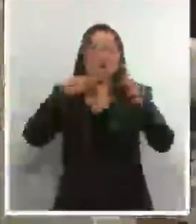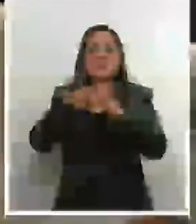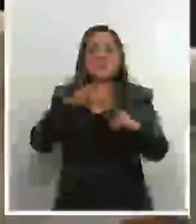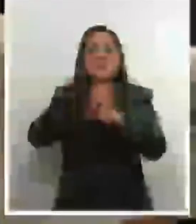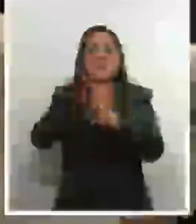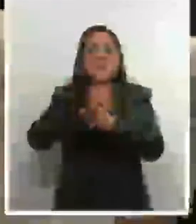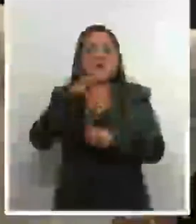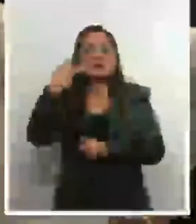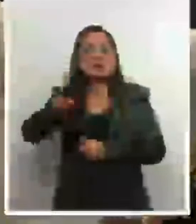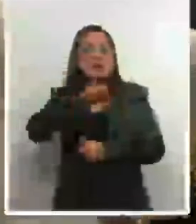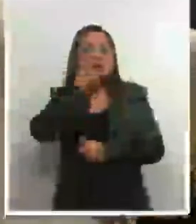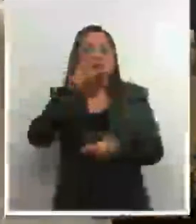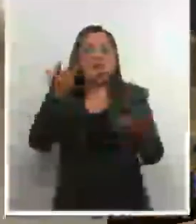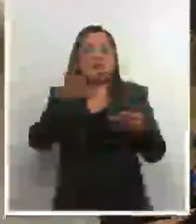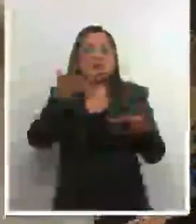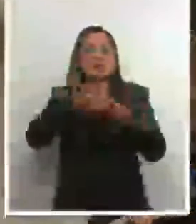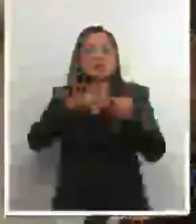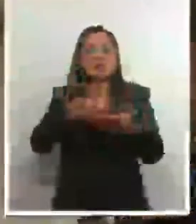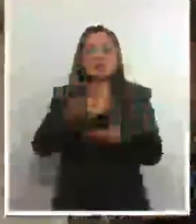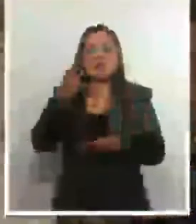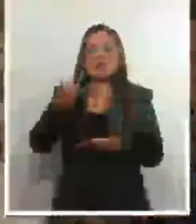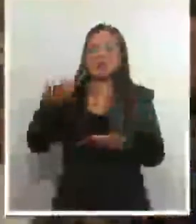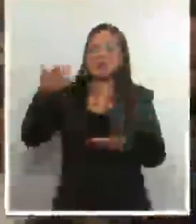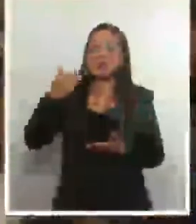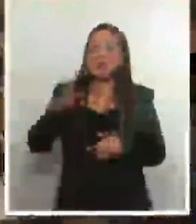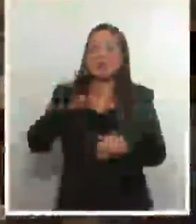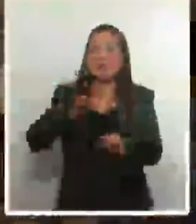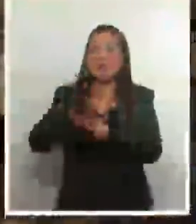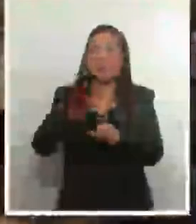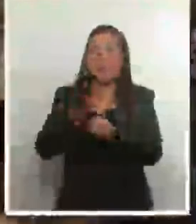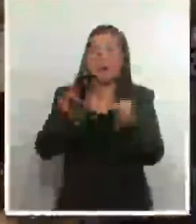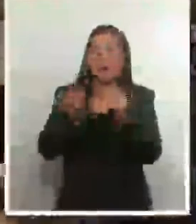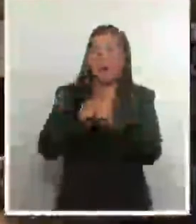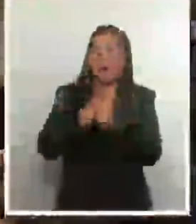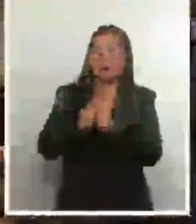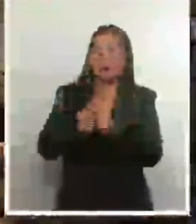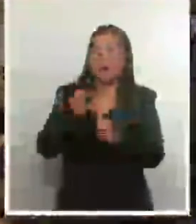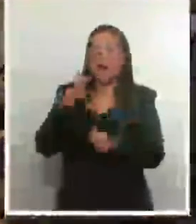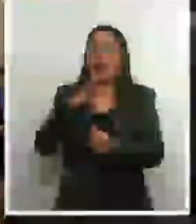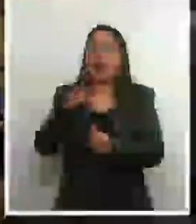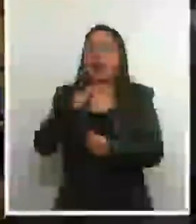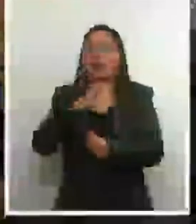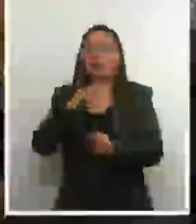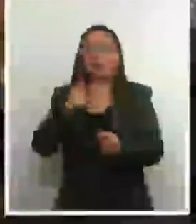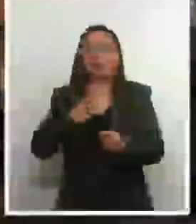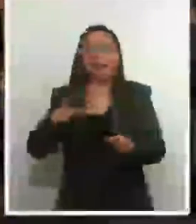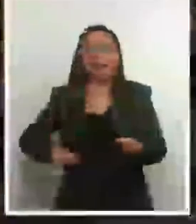mundial, como lo vimos hace unos días, es elegir dictadores